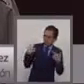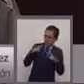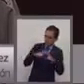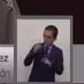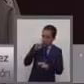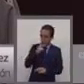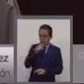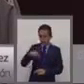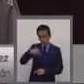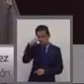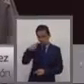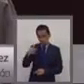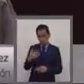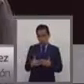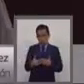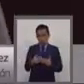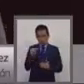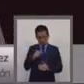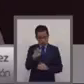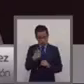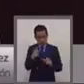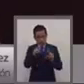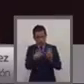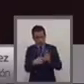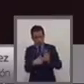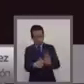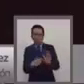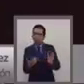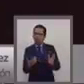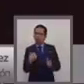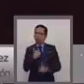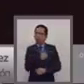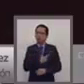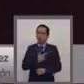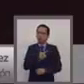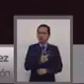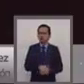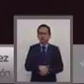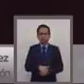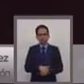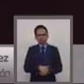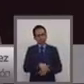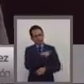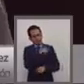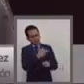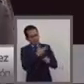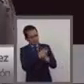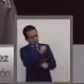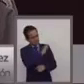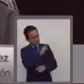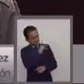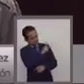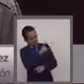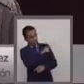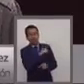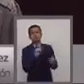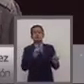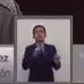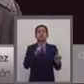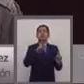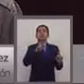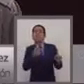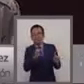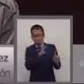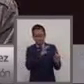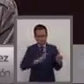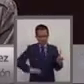en México, en la reacción que ha tenido el secretario de Educación, el precandidato fallido a la presidencia de la